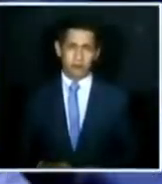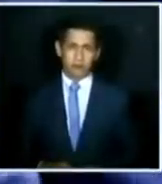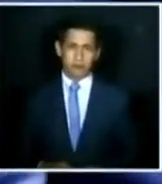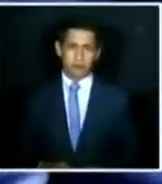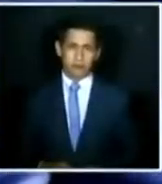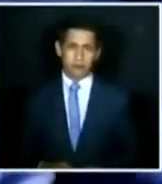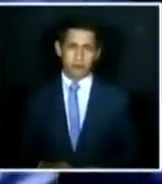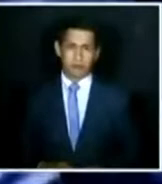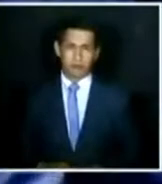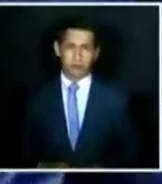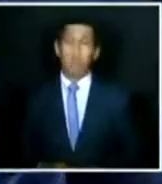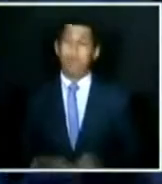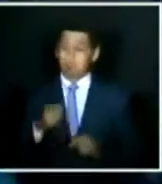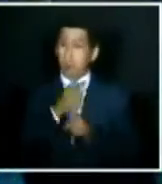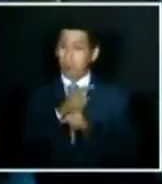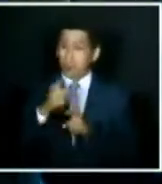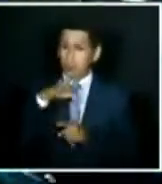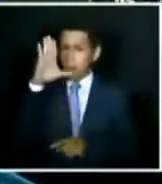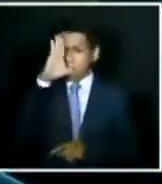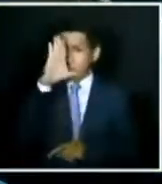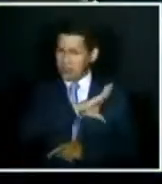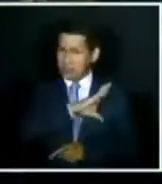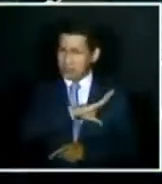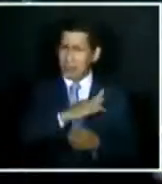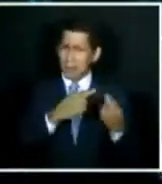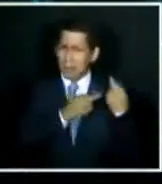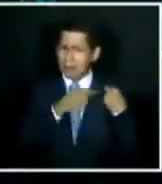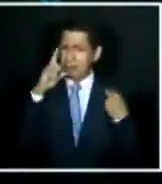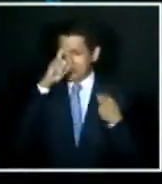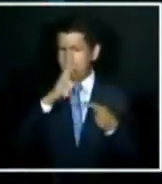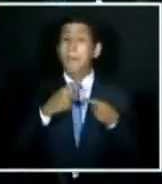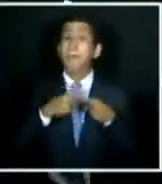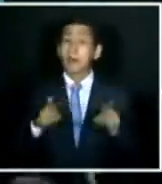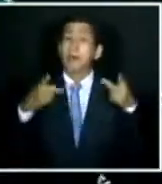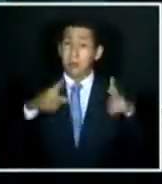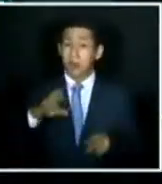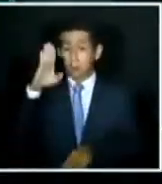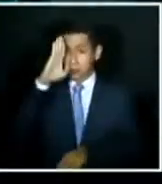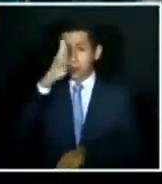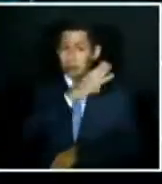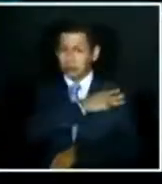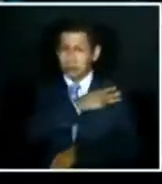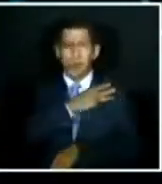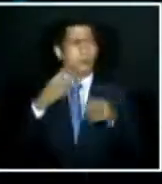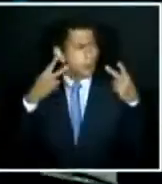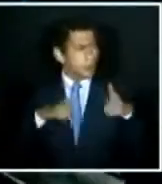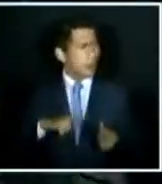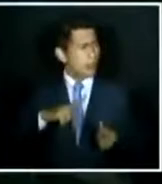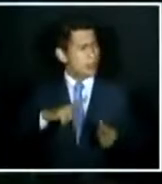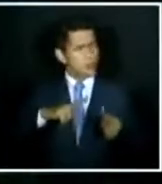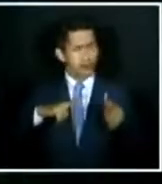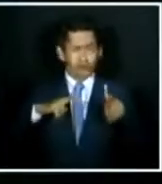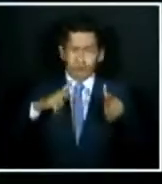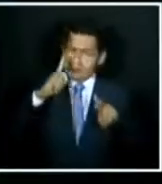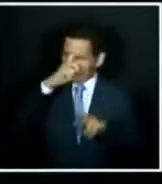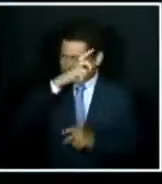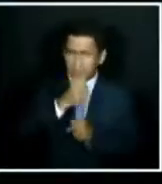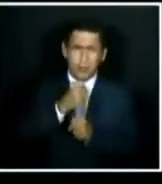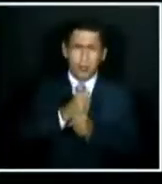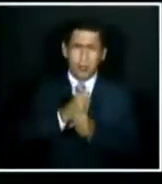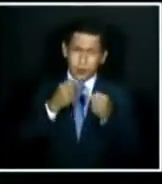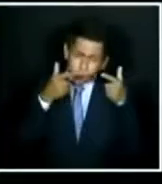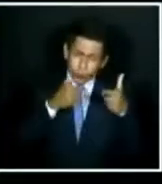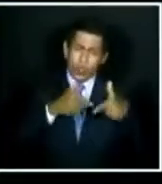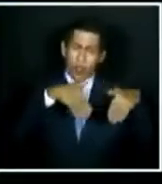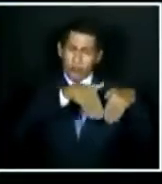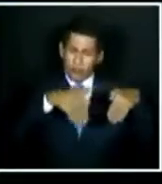El trabajo de la policía es duro y también lo es el de las Fuerzas Armadas cuidando nuestras fronteras. Los robos a